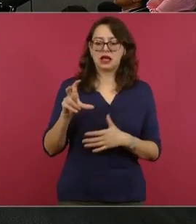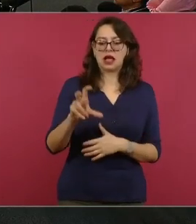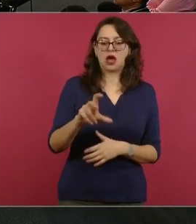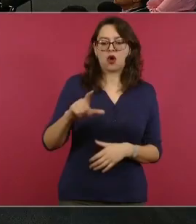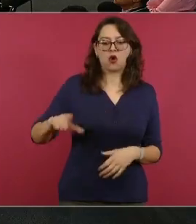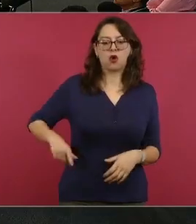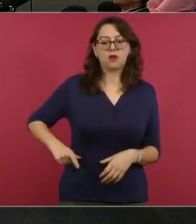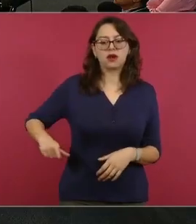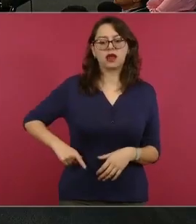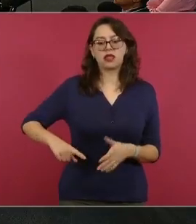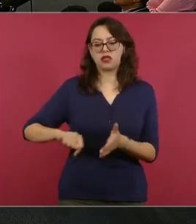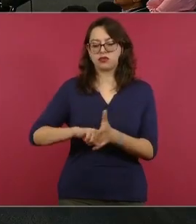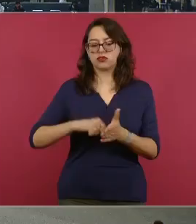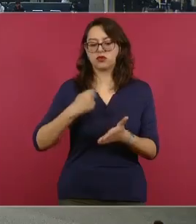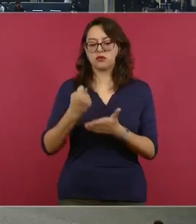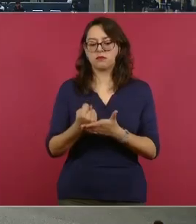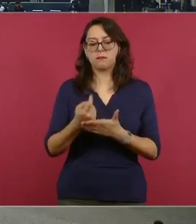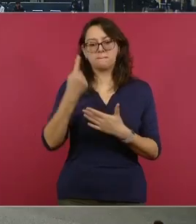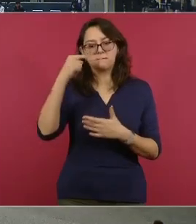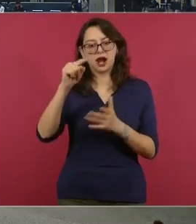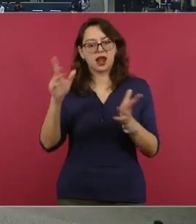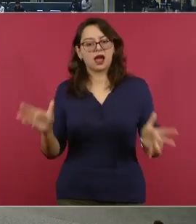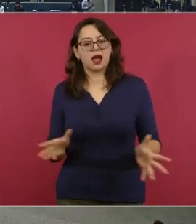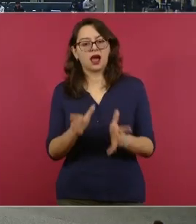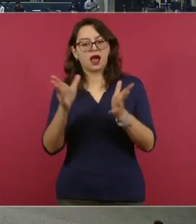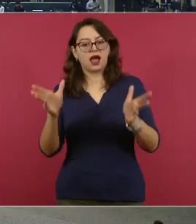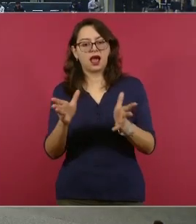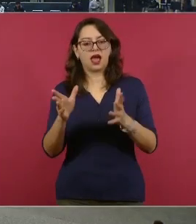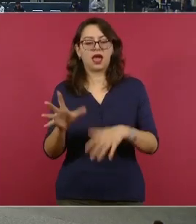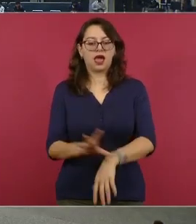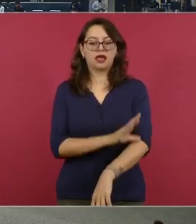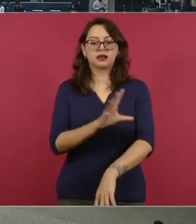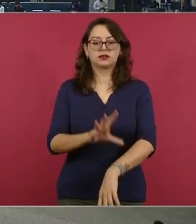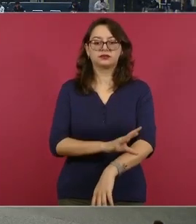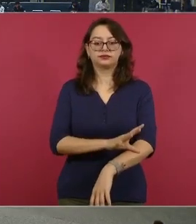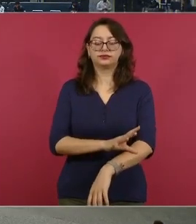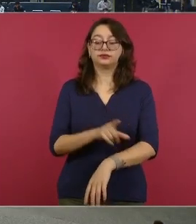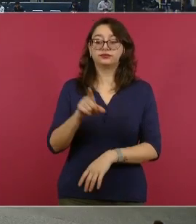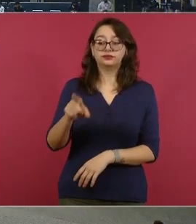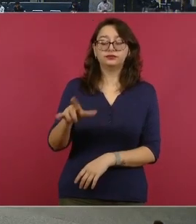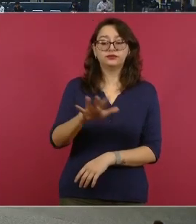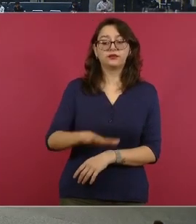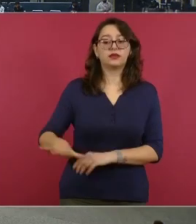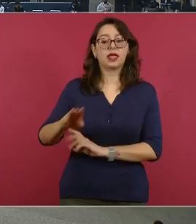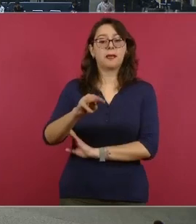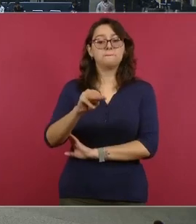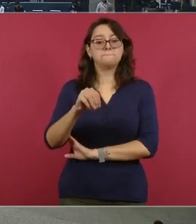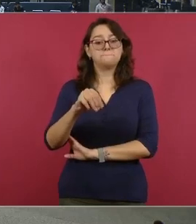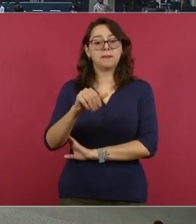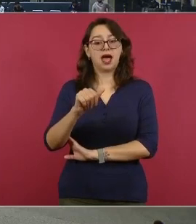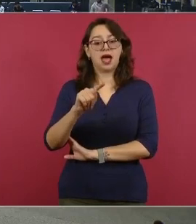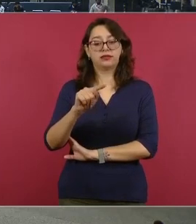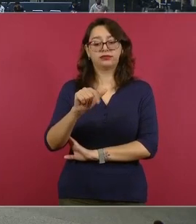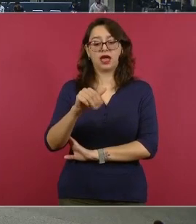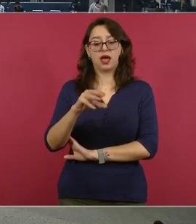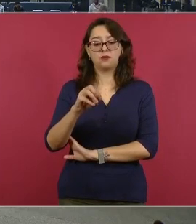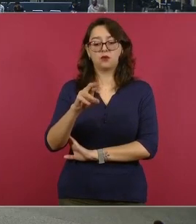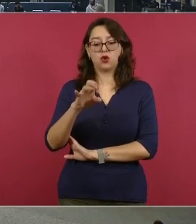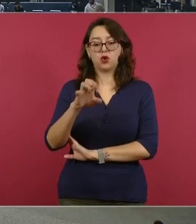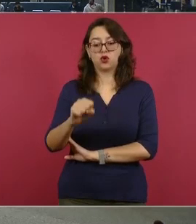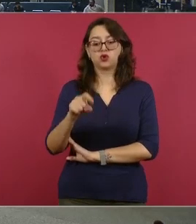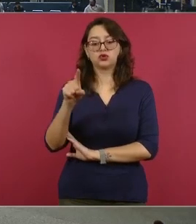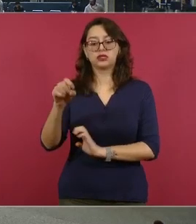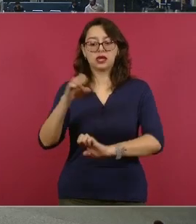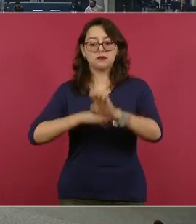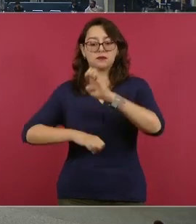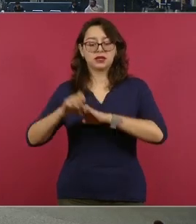Tamaulipas, Américo Villarreal, en materia de energía, concretamente en Matamoros, por más de 11,600 millones de dólares por parte de la empresa australiana